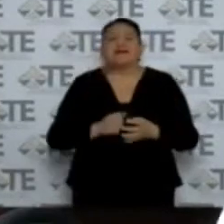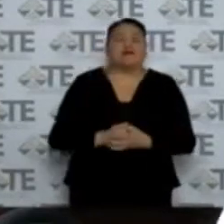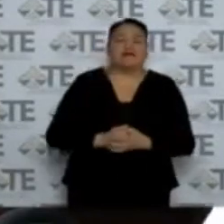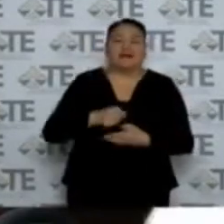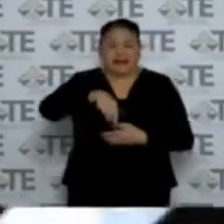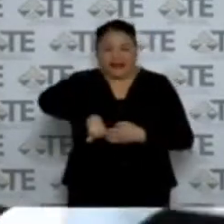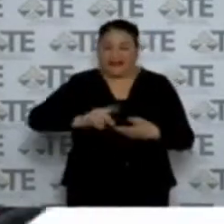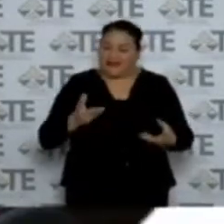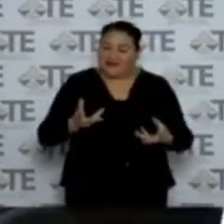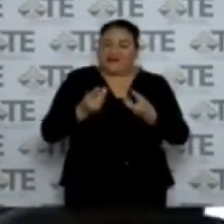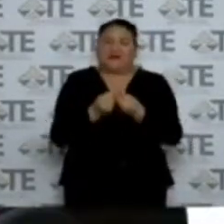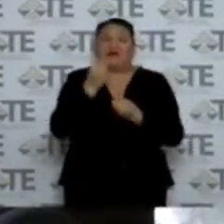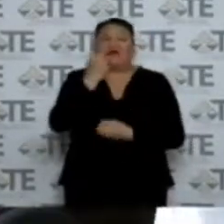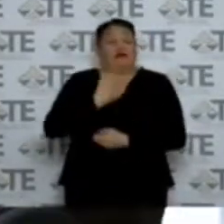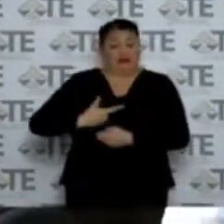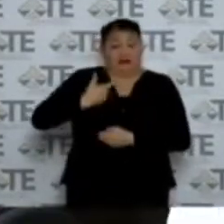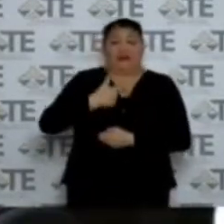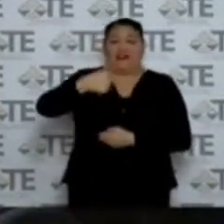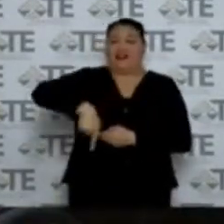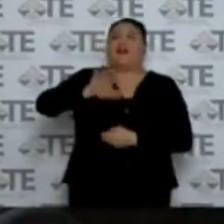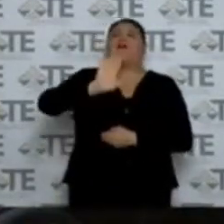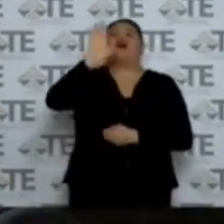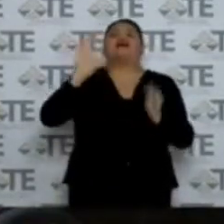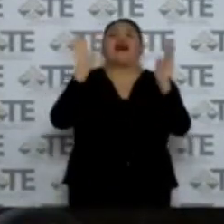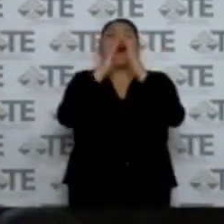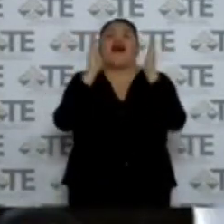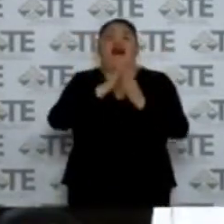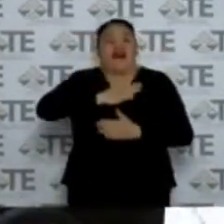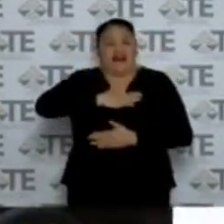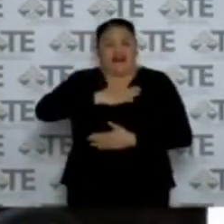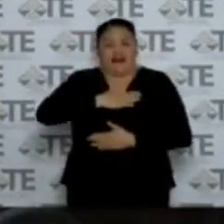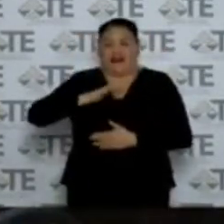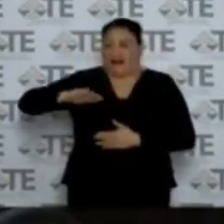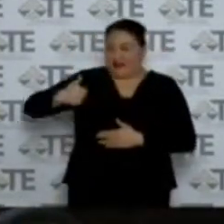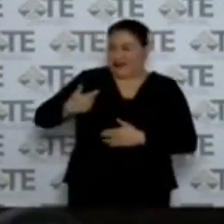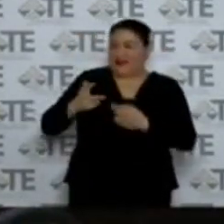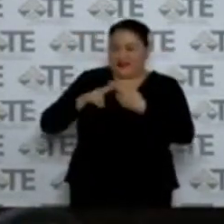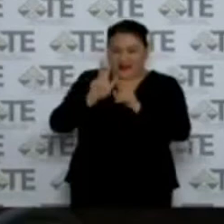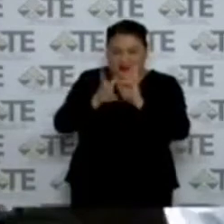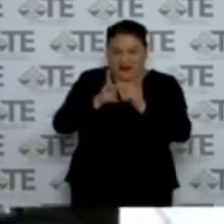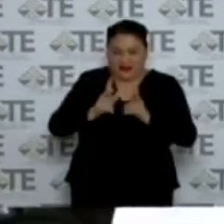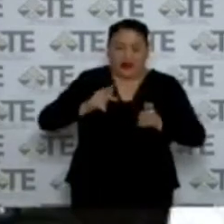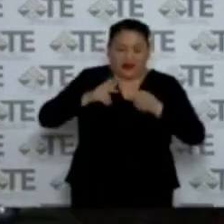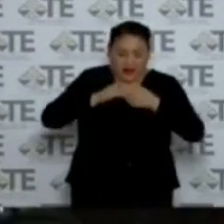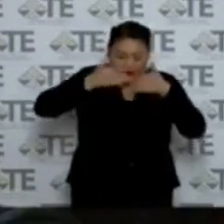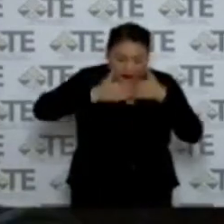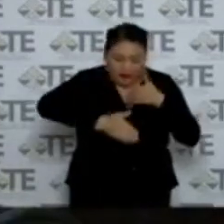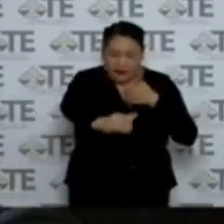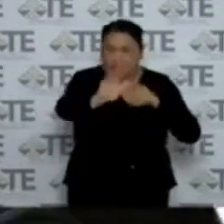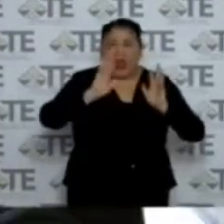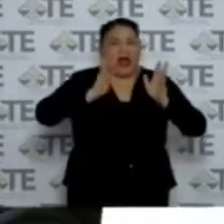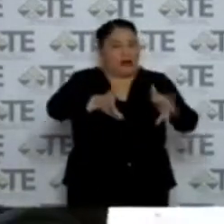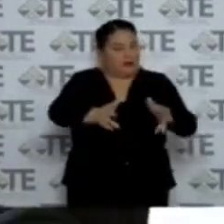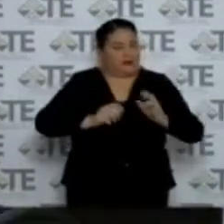estar y estar en casa. Y yo empiezo con lo que dijimos ahorita, y así será,